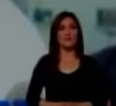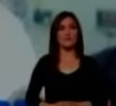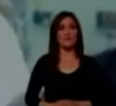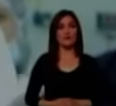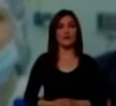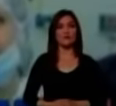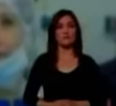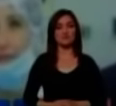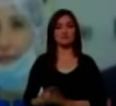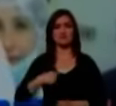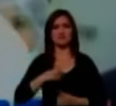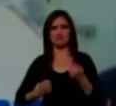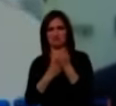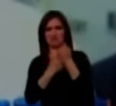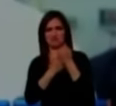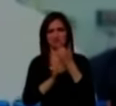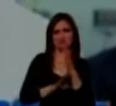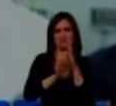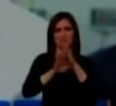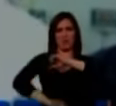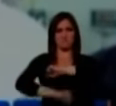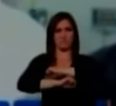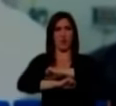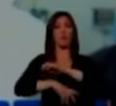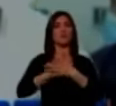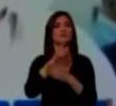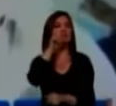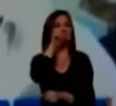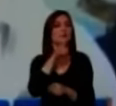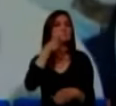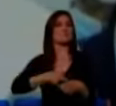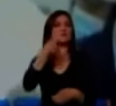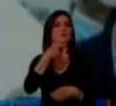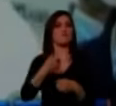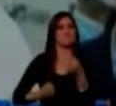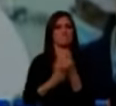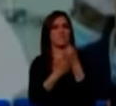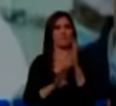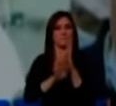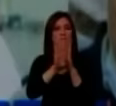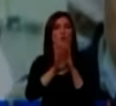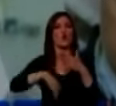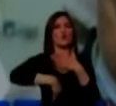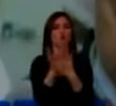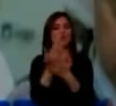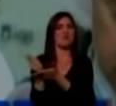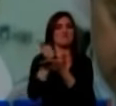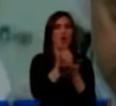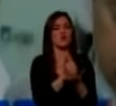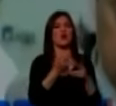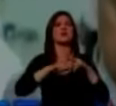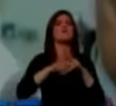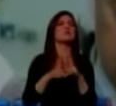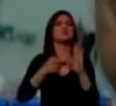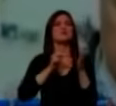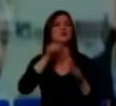Así que estamos fomentando producción, fomentando empleo de una manera concreta, específica y potencializando esas nuevas herramientas que tenemos los ecuatorianos,